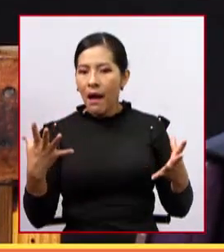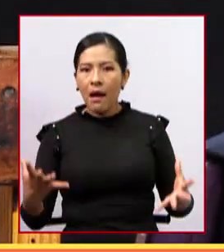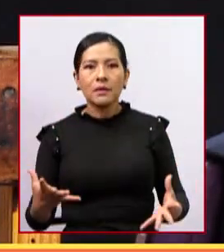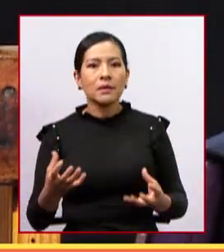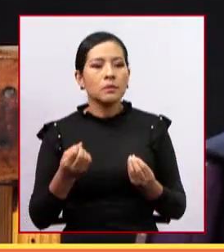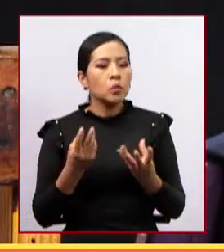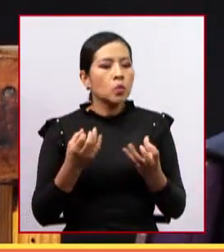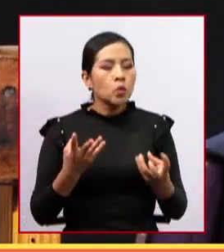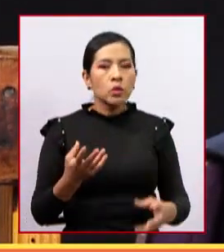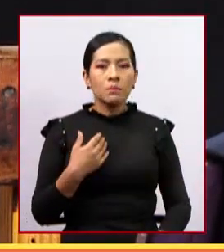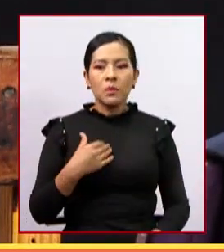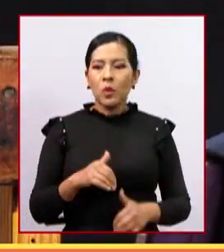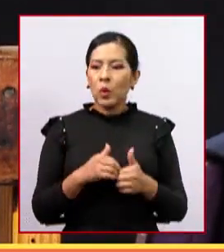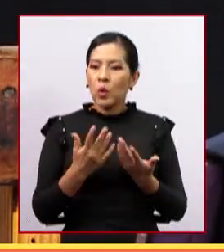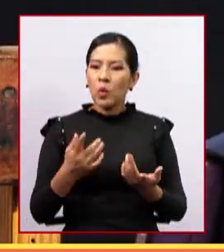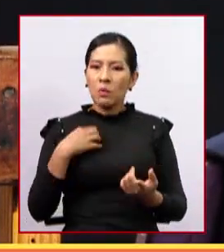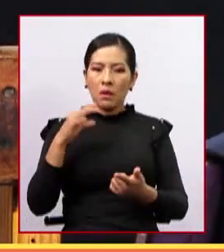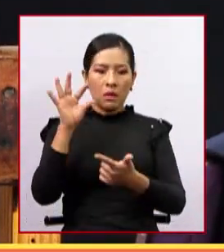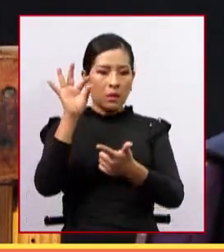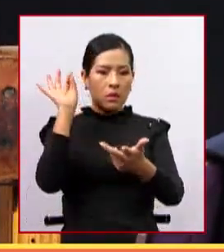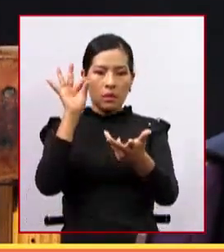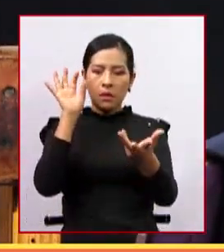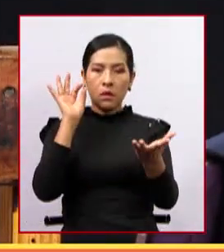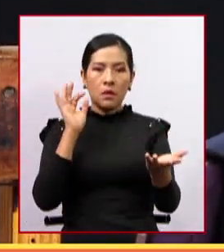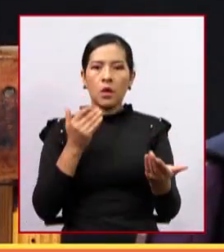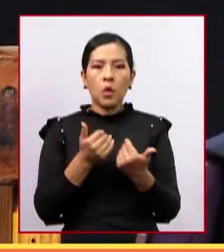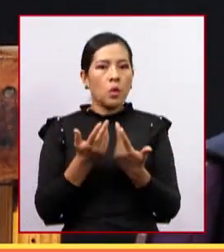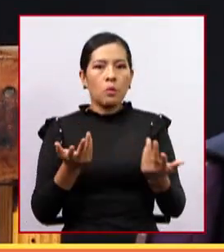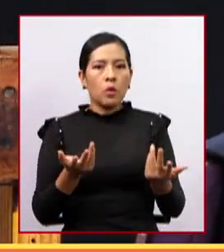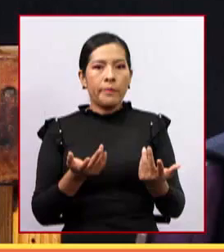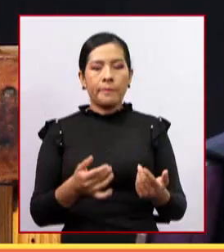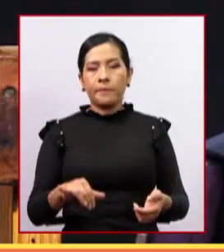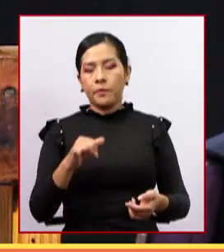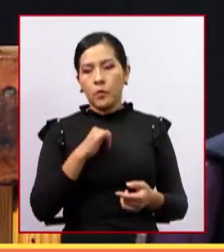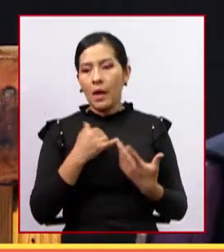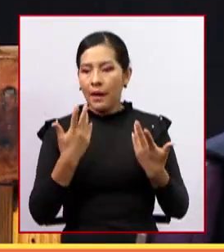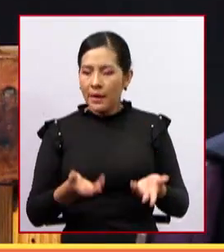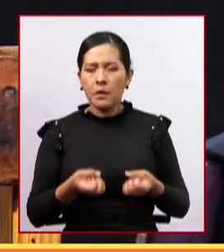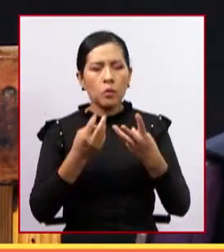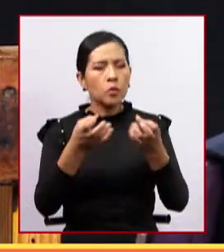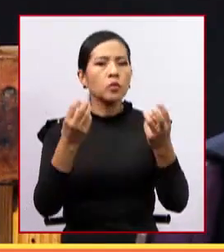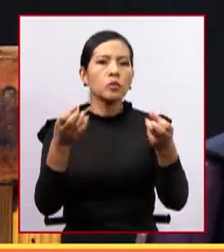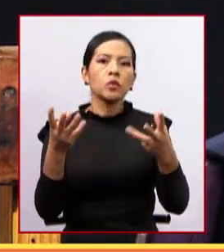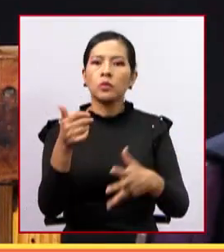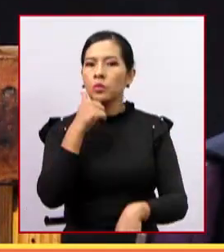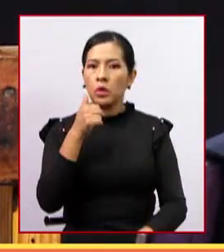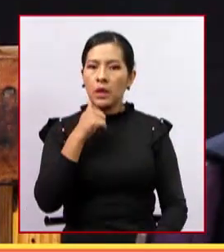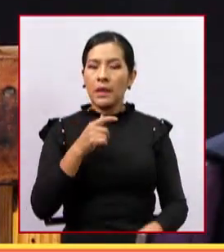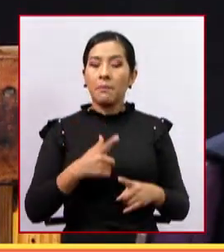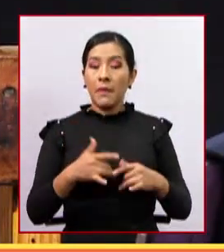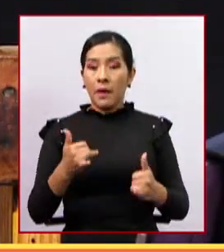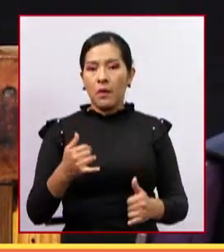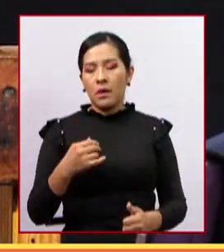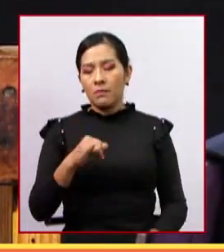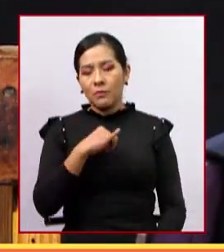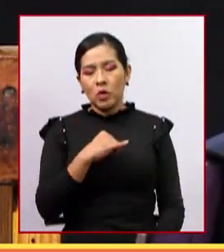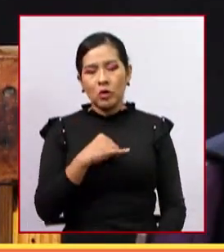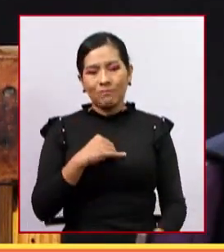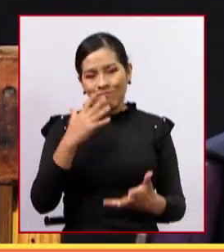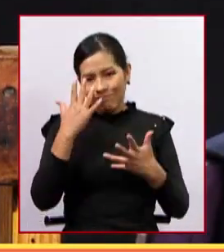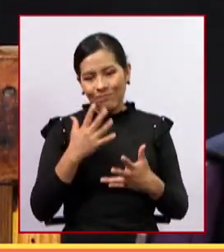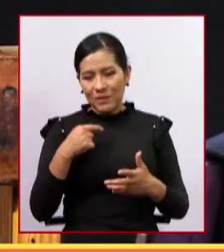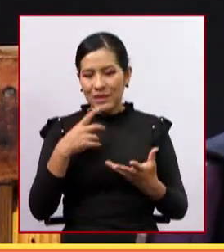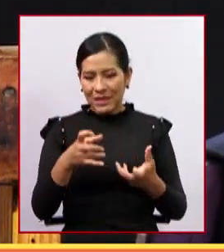muchas. Hay muchas. Me apena, no sé que esto no dure